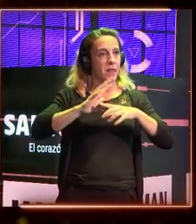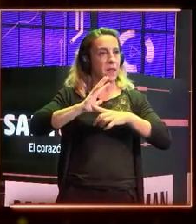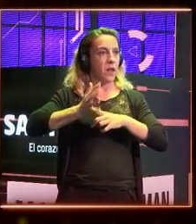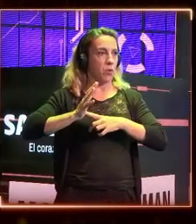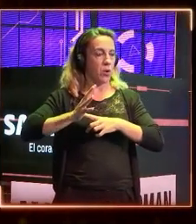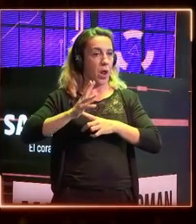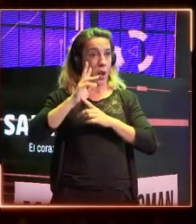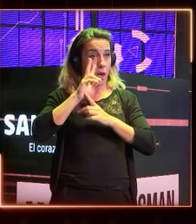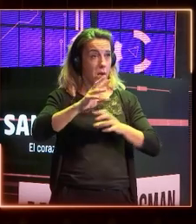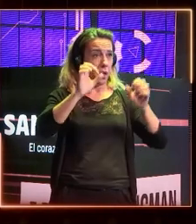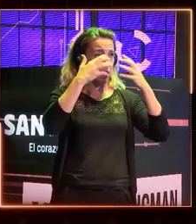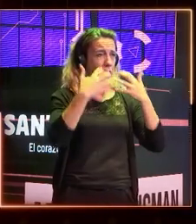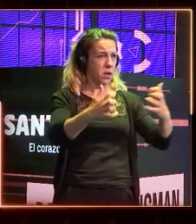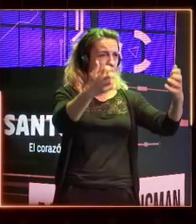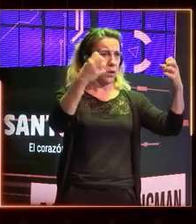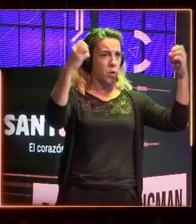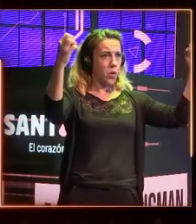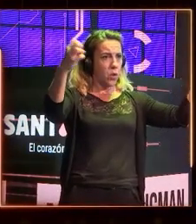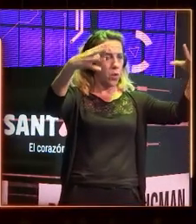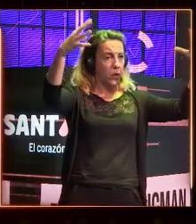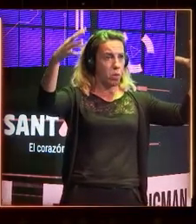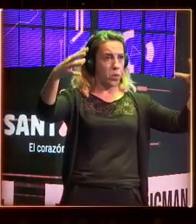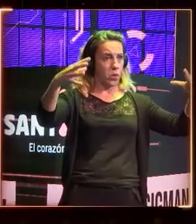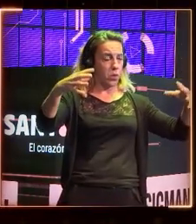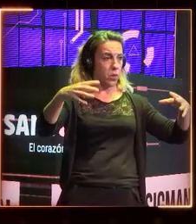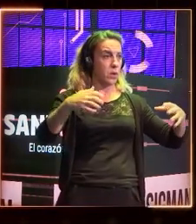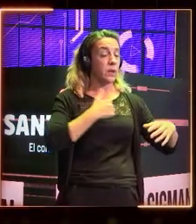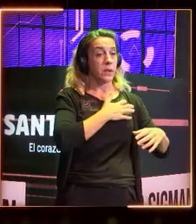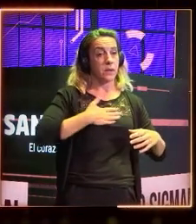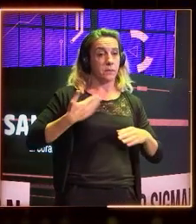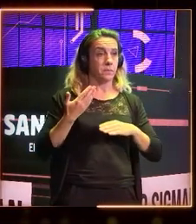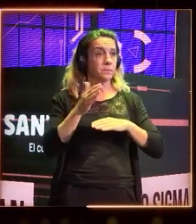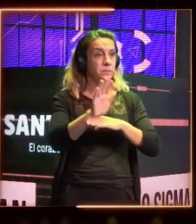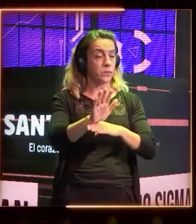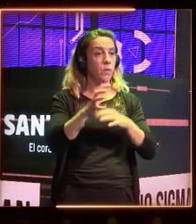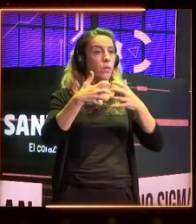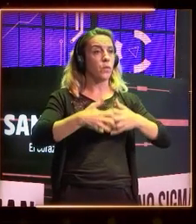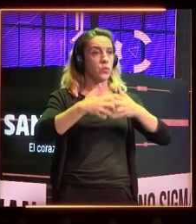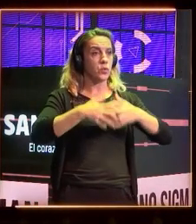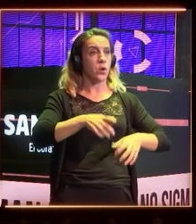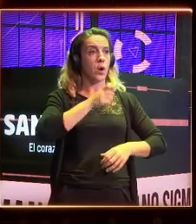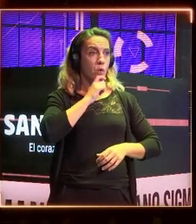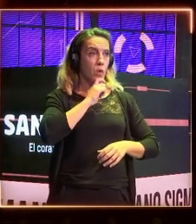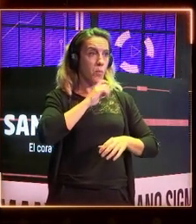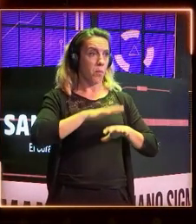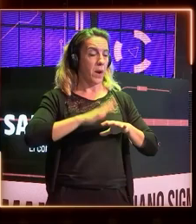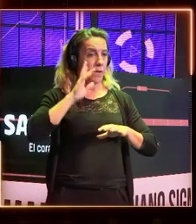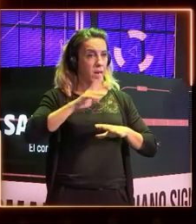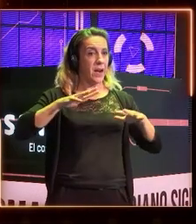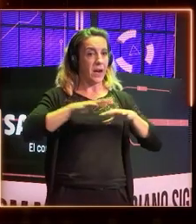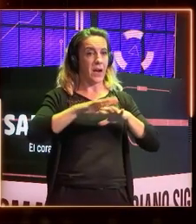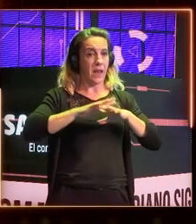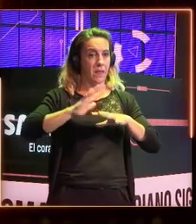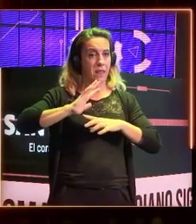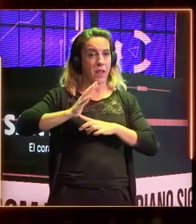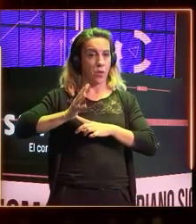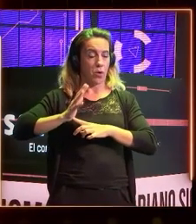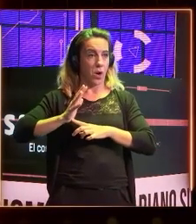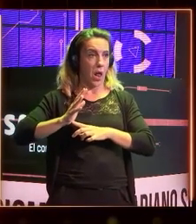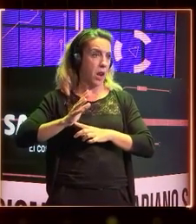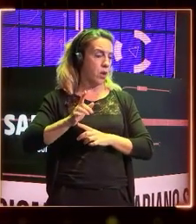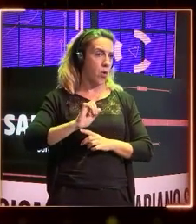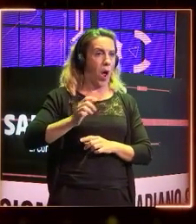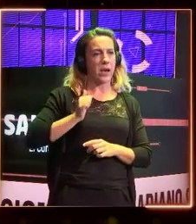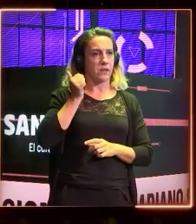sala si puede ser aquí miren así ve un poquito ya Y empezamos quiero mostrarles Cómo funciona esto con lo que creo que es una de las grandes redes neuronales no artificiales